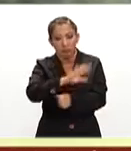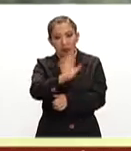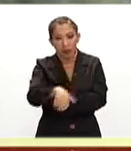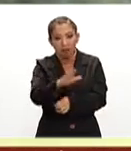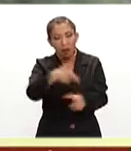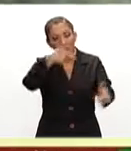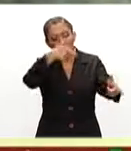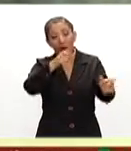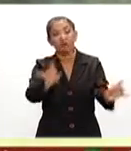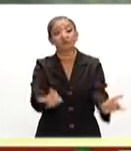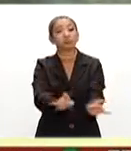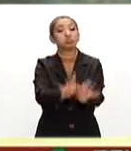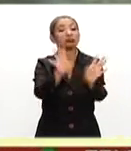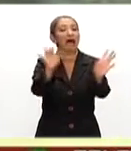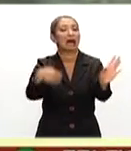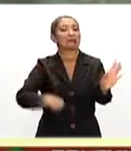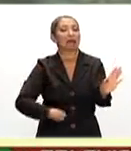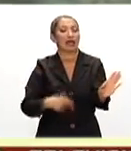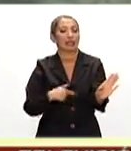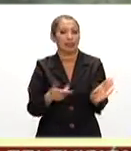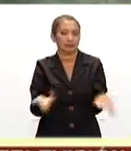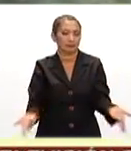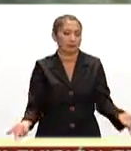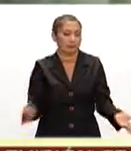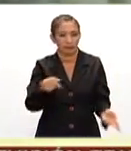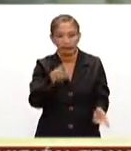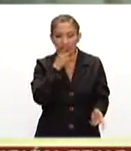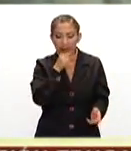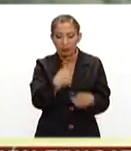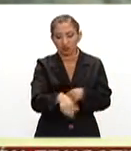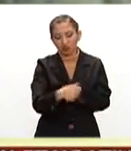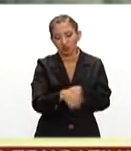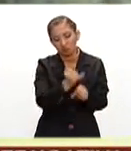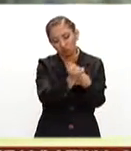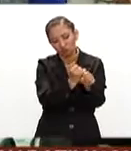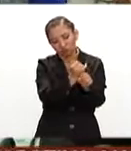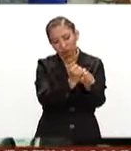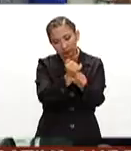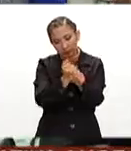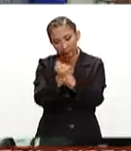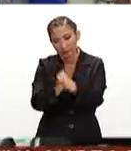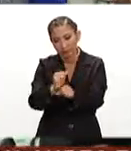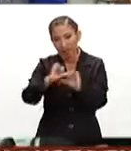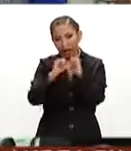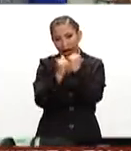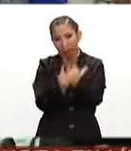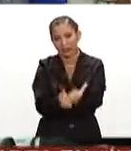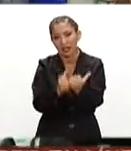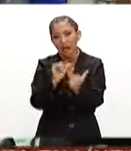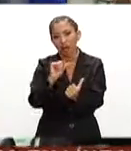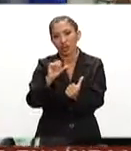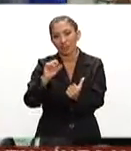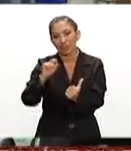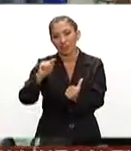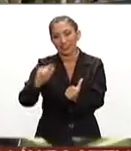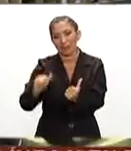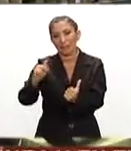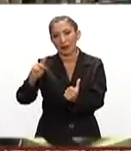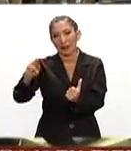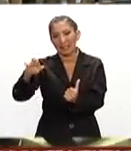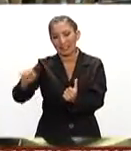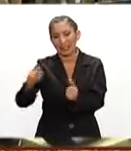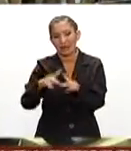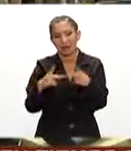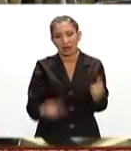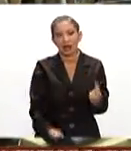por disparos accidentales con arma de fuego. Esto de acuerdo con datos de una investigación de la agencia Associated Press y el diario